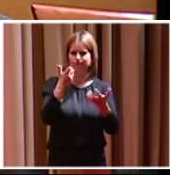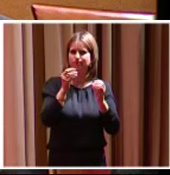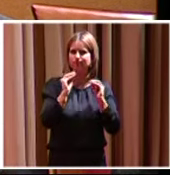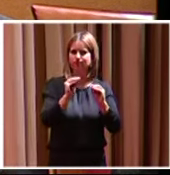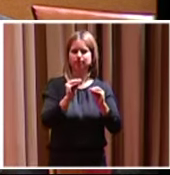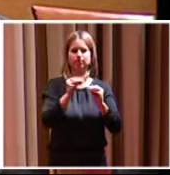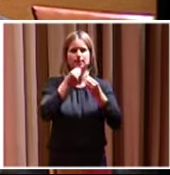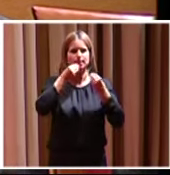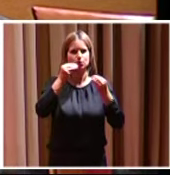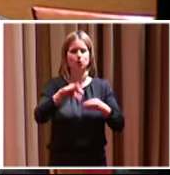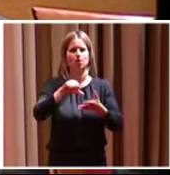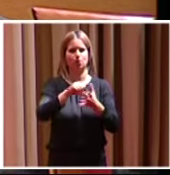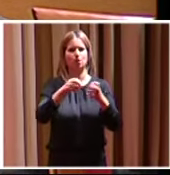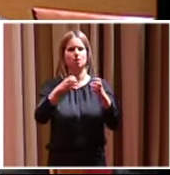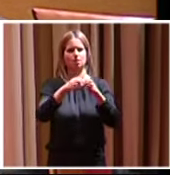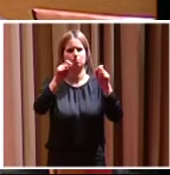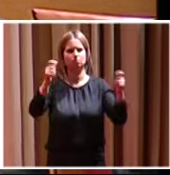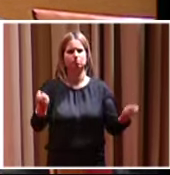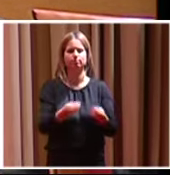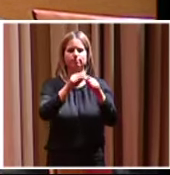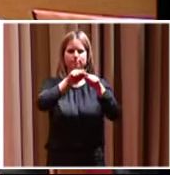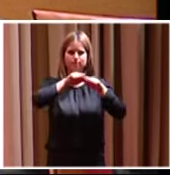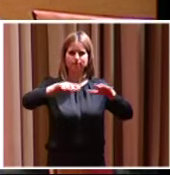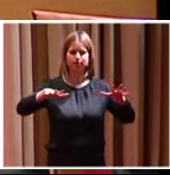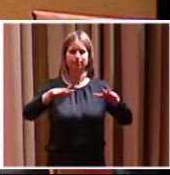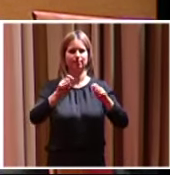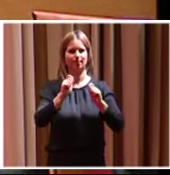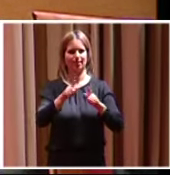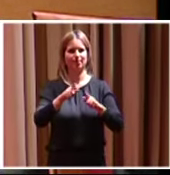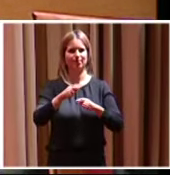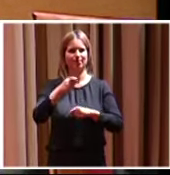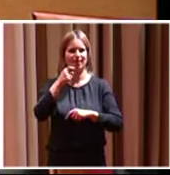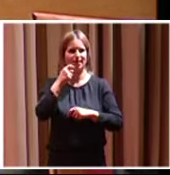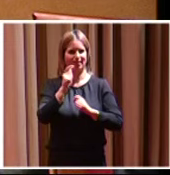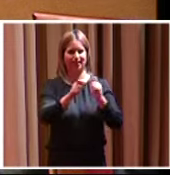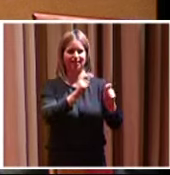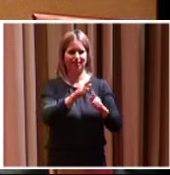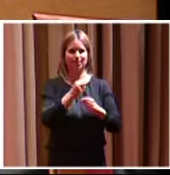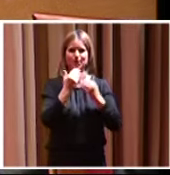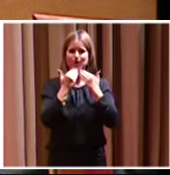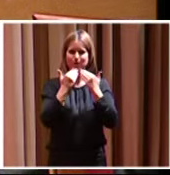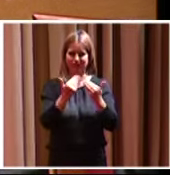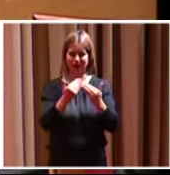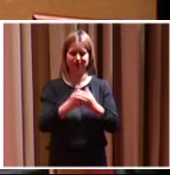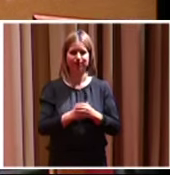la historia de nuestra ciudad de Granada y lo has hecho con generosidad. Muchas